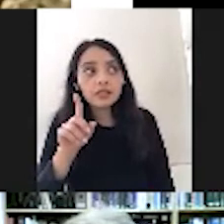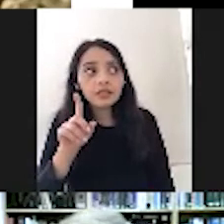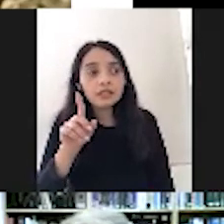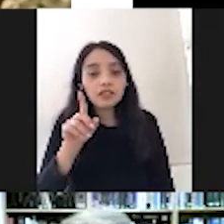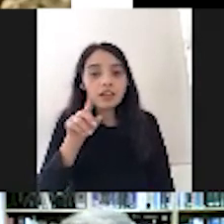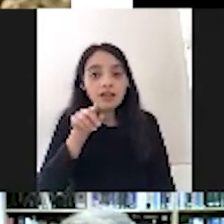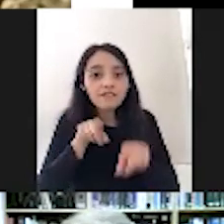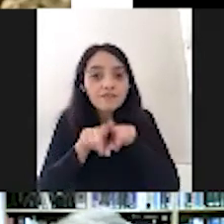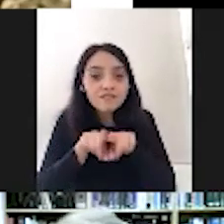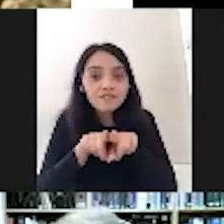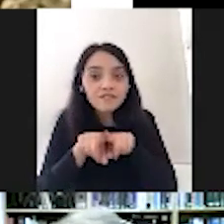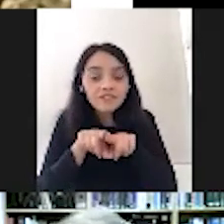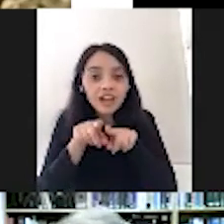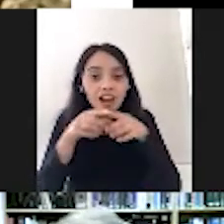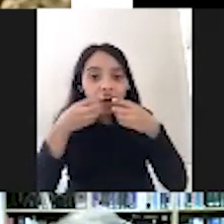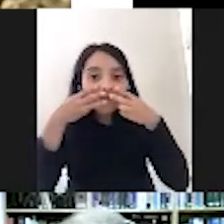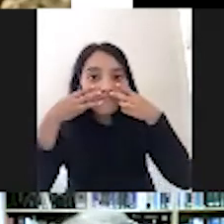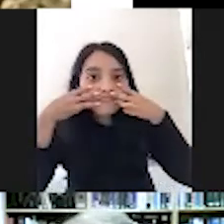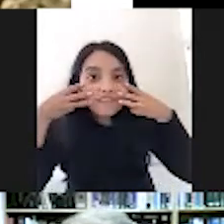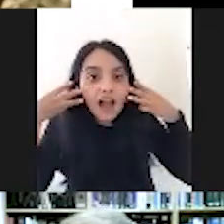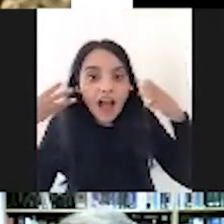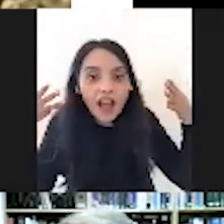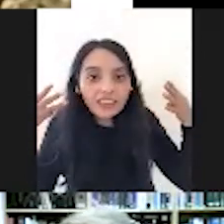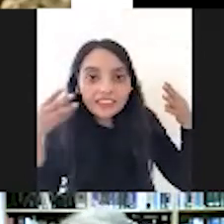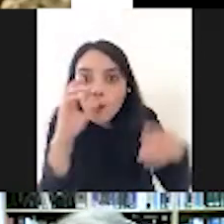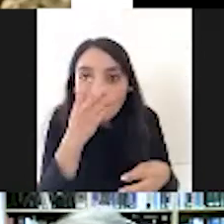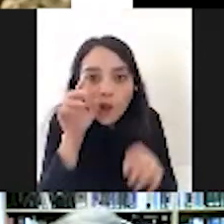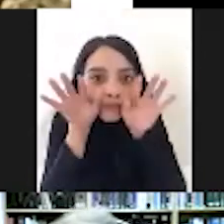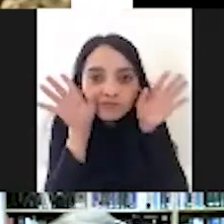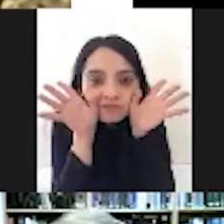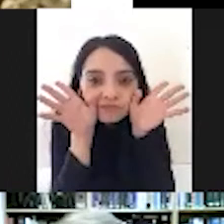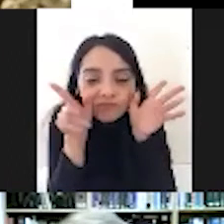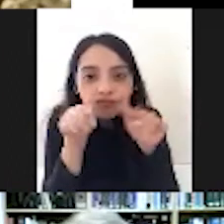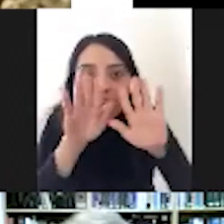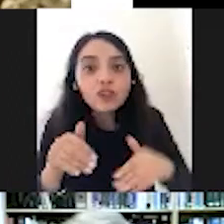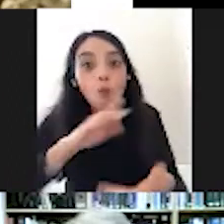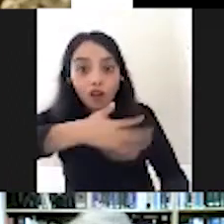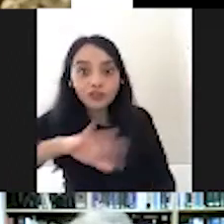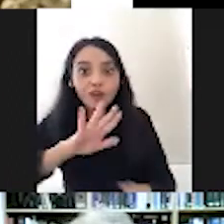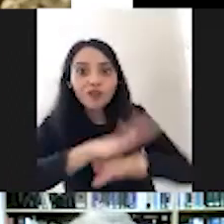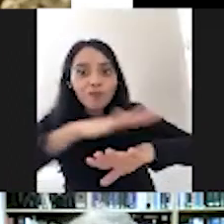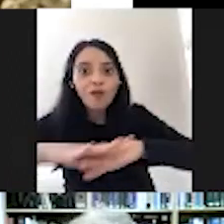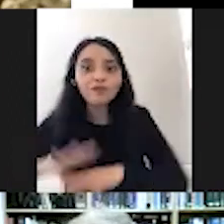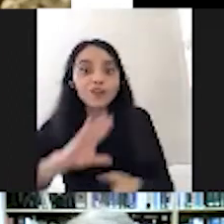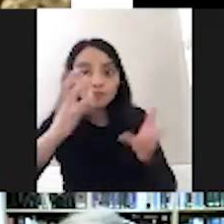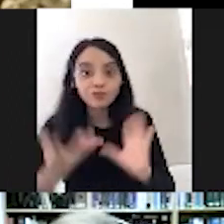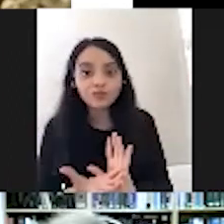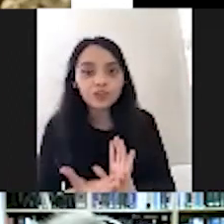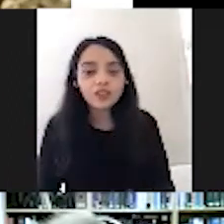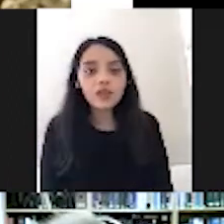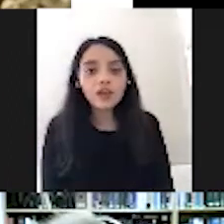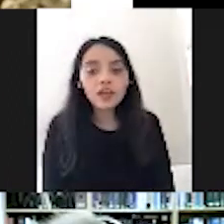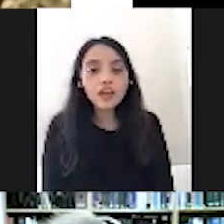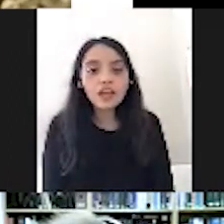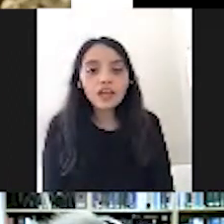Las ratas tocan el mundo con los bigotes, de la misma manera que nosotros tocamos. Sí, y aquí